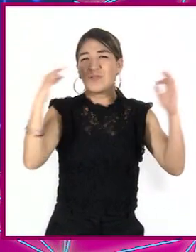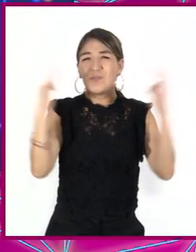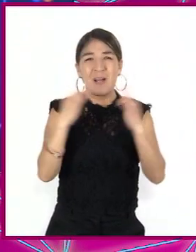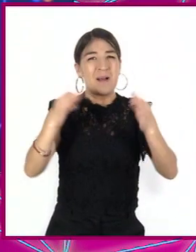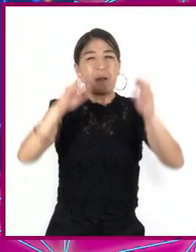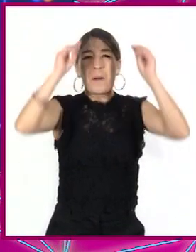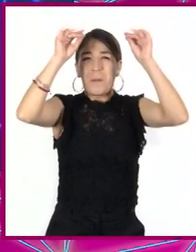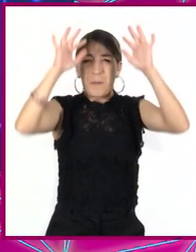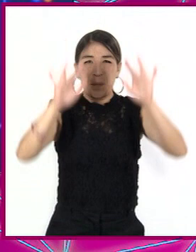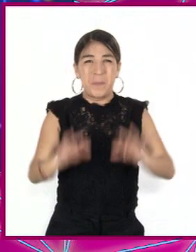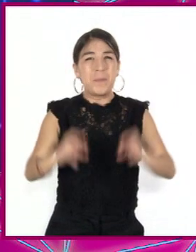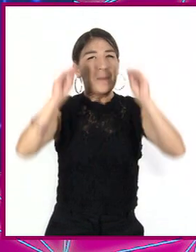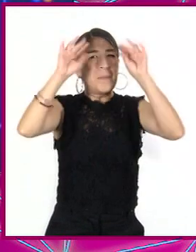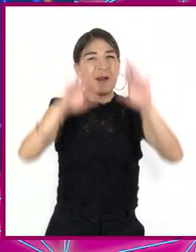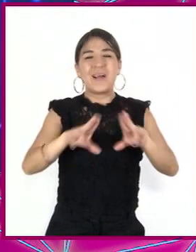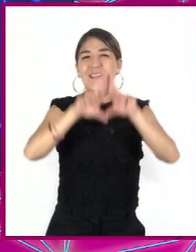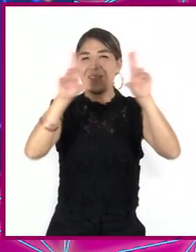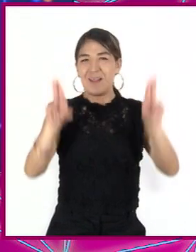de nieve.